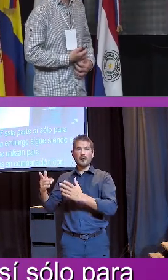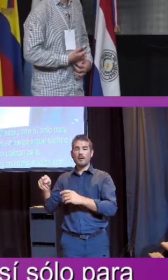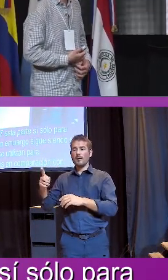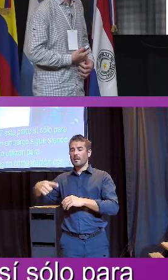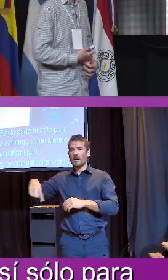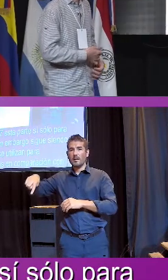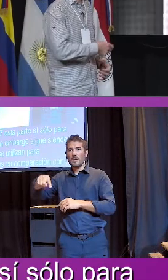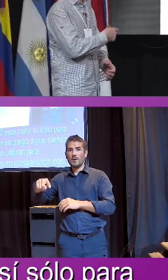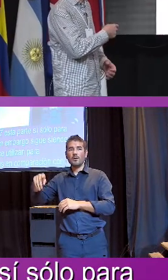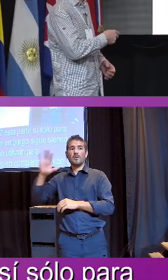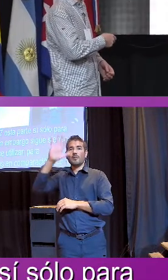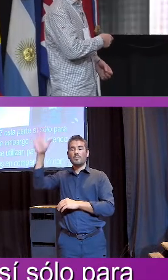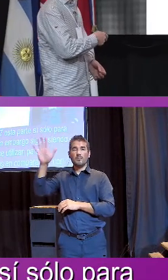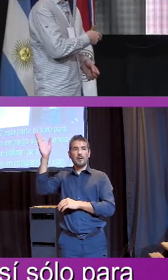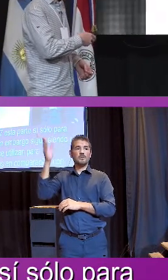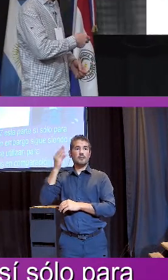en Estados Unidos, ¿sí? Lo hicieron